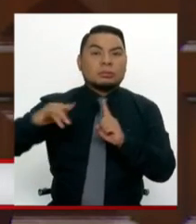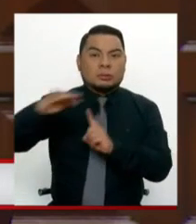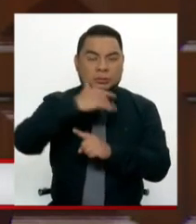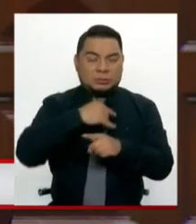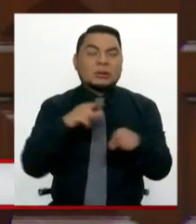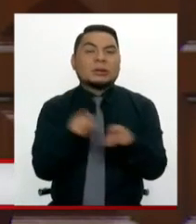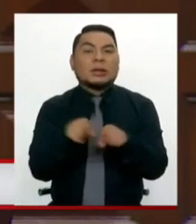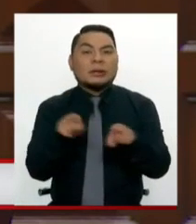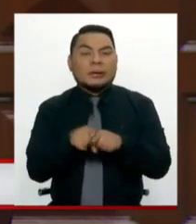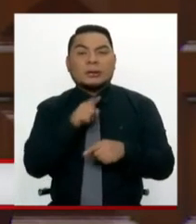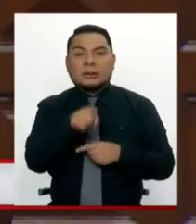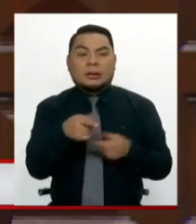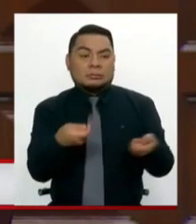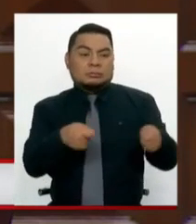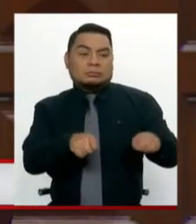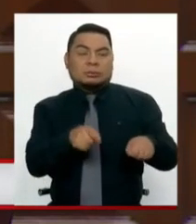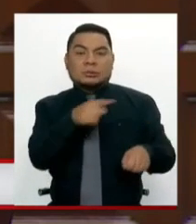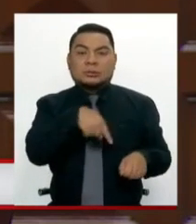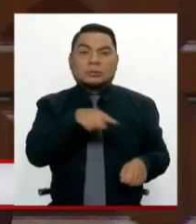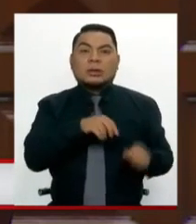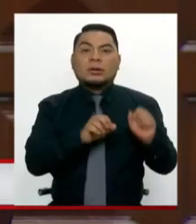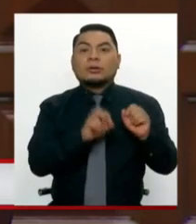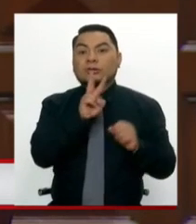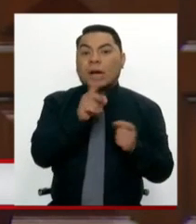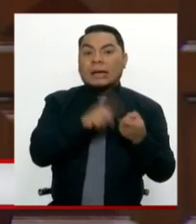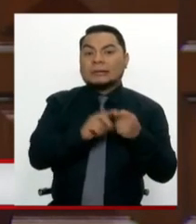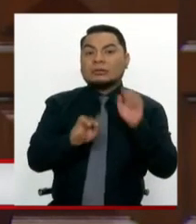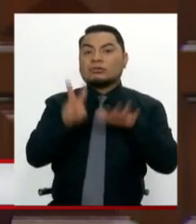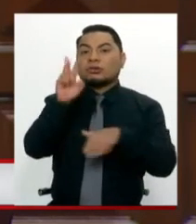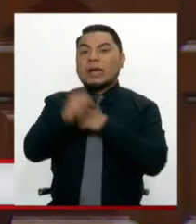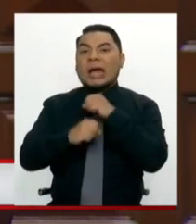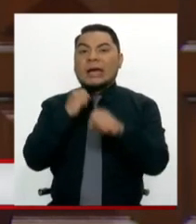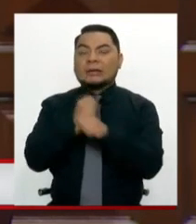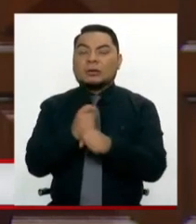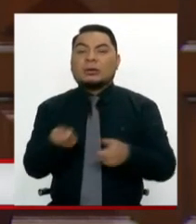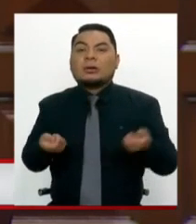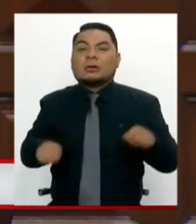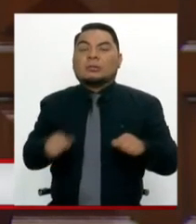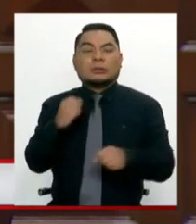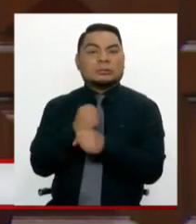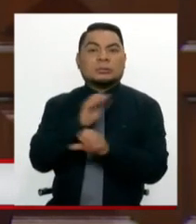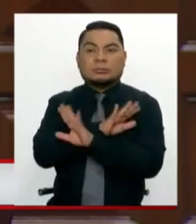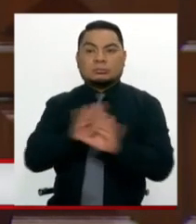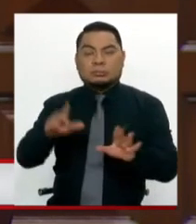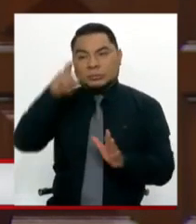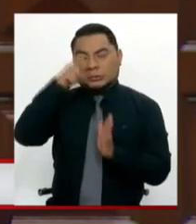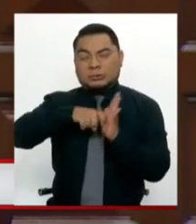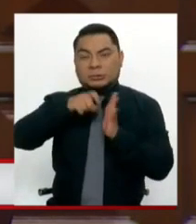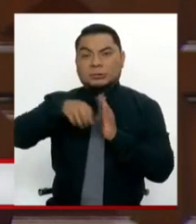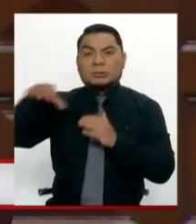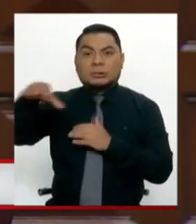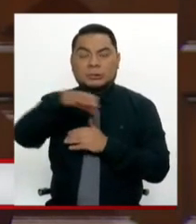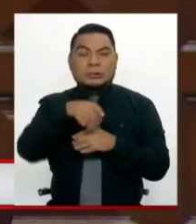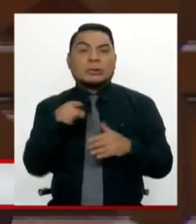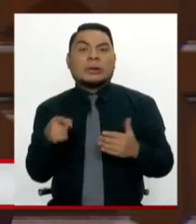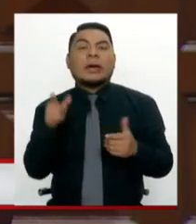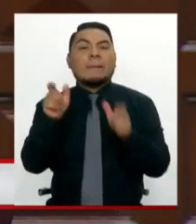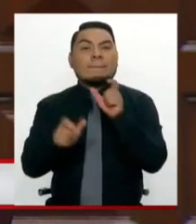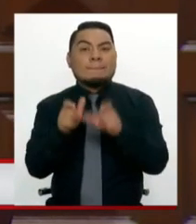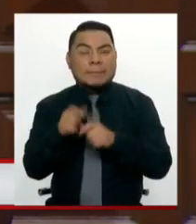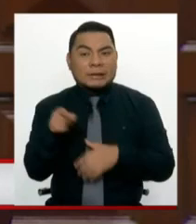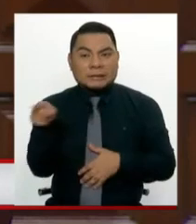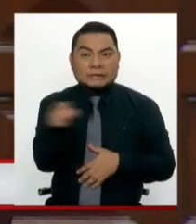se establece la inhabilitación de 2 a 12 años para el tipo base e inhabilitación perpetua en el